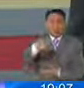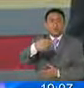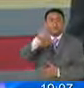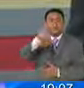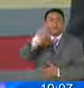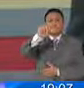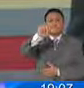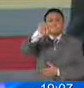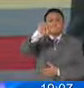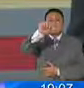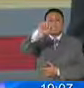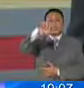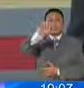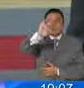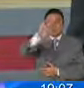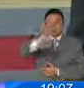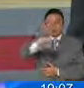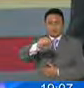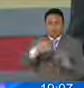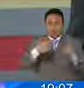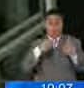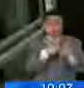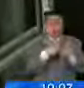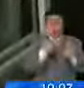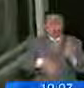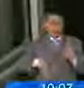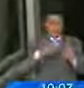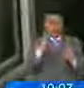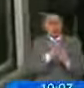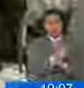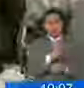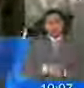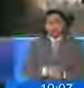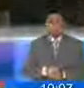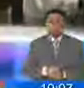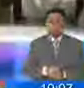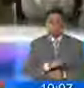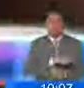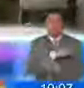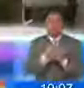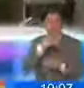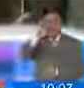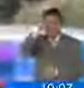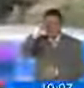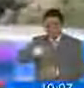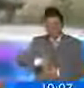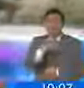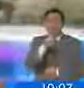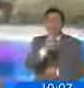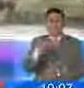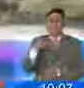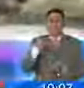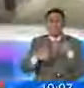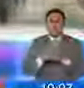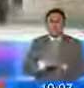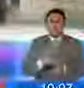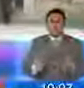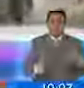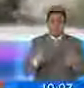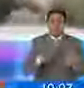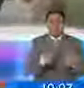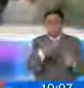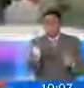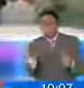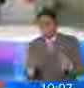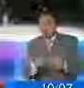los soldados es crítico. Hasta el hospital de las Fuerzas Armadas llegaron 22 heridos del camión militar que se volcó en la ciudad de